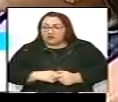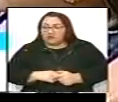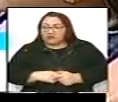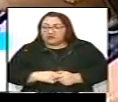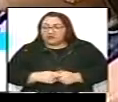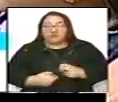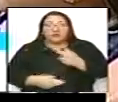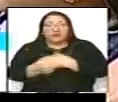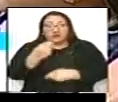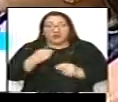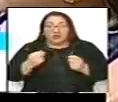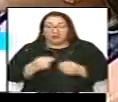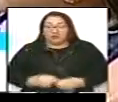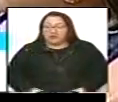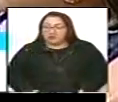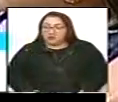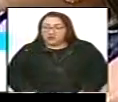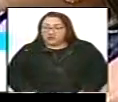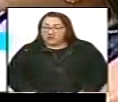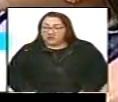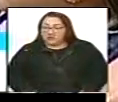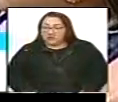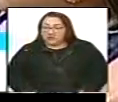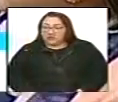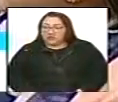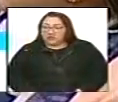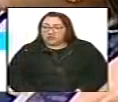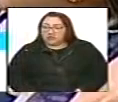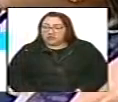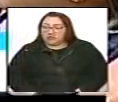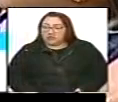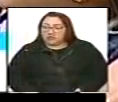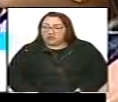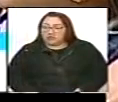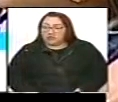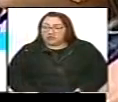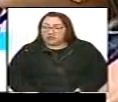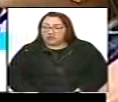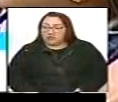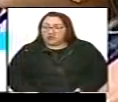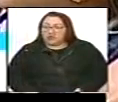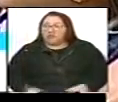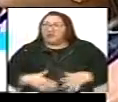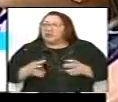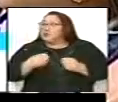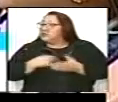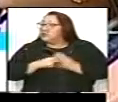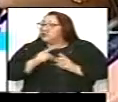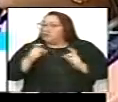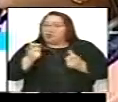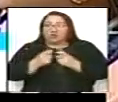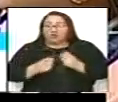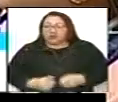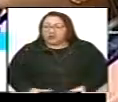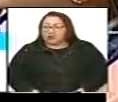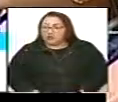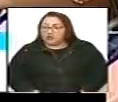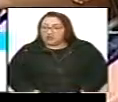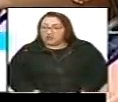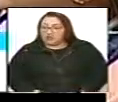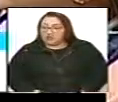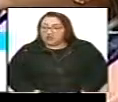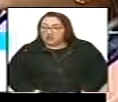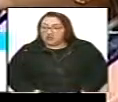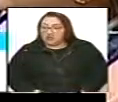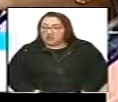de Nación regrese a comisión, que se lleve a la votación. Pero lo que no se puede aceptar es la posición de un congresista que lo único que tiene es